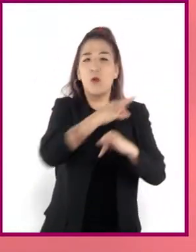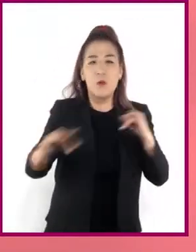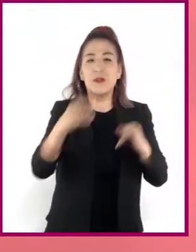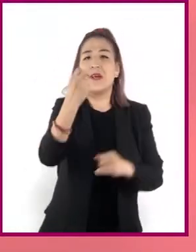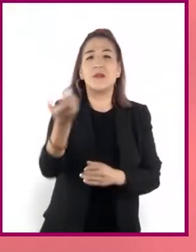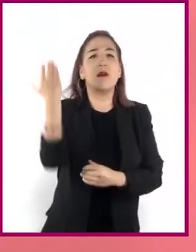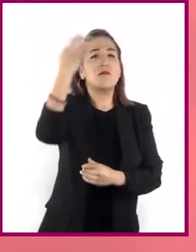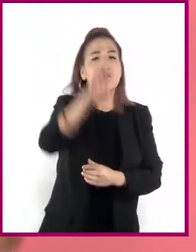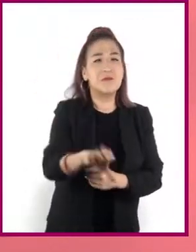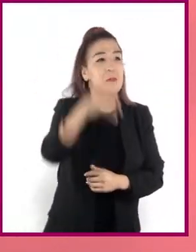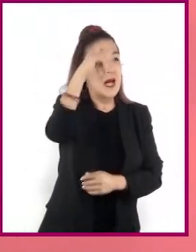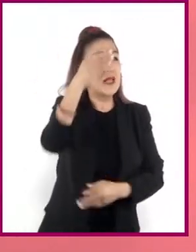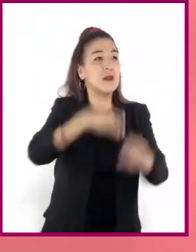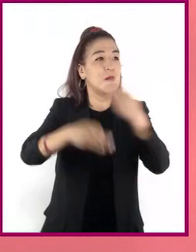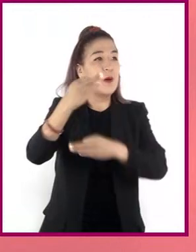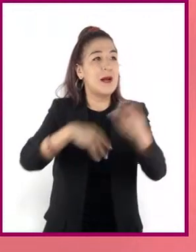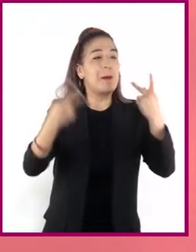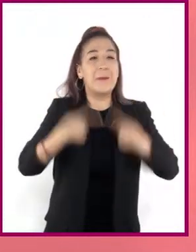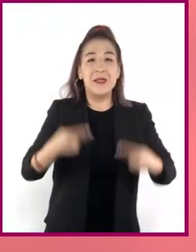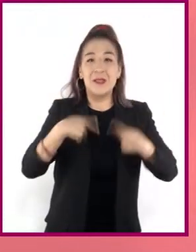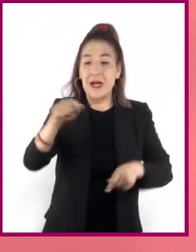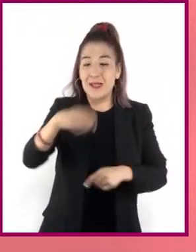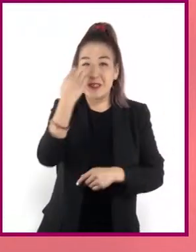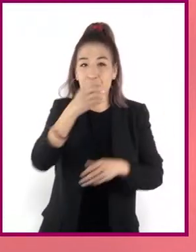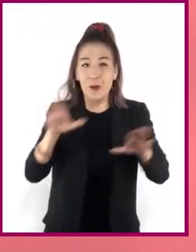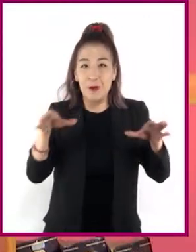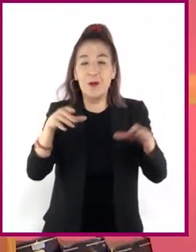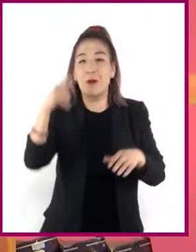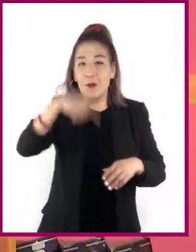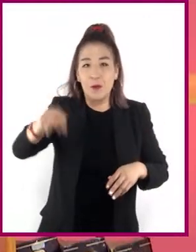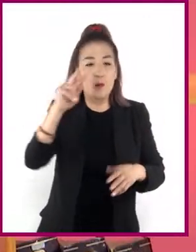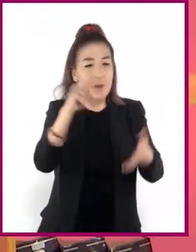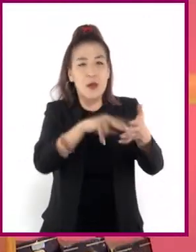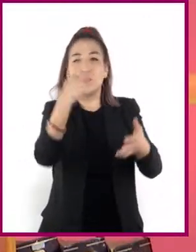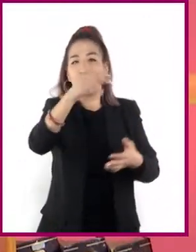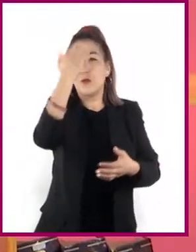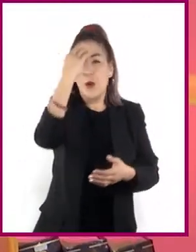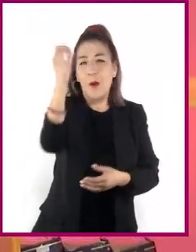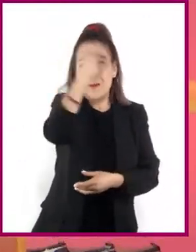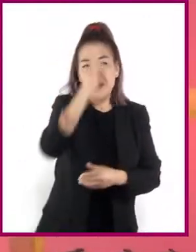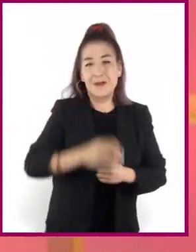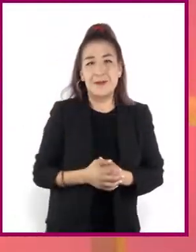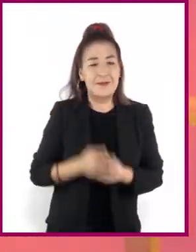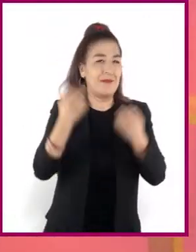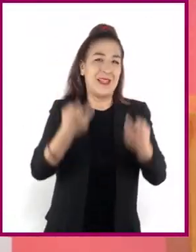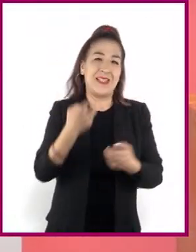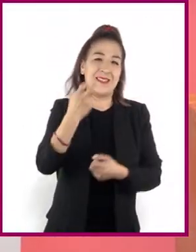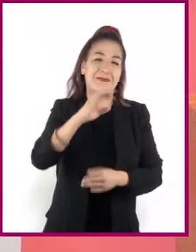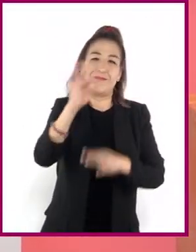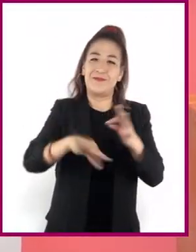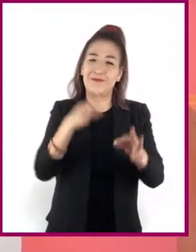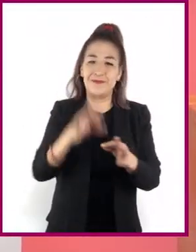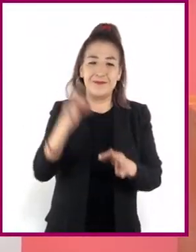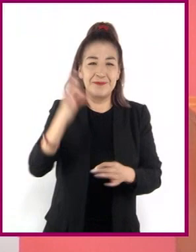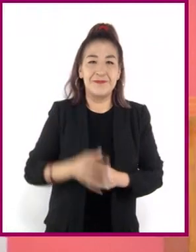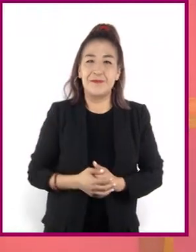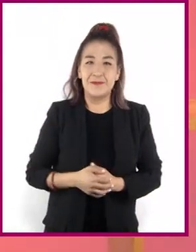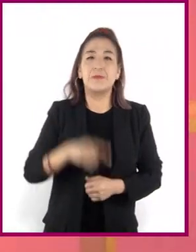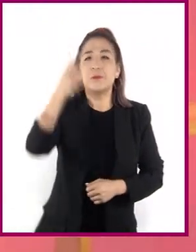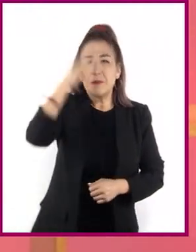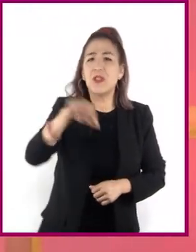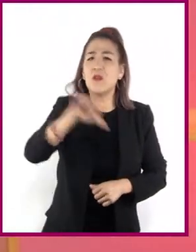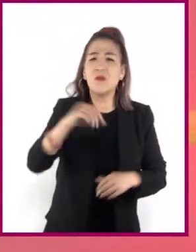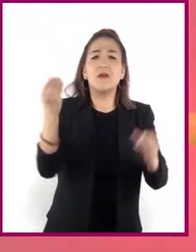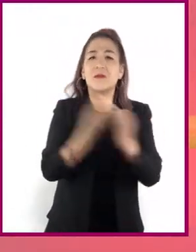lo para que toda la comunidad escolar conozca su opinión listo en esta sesión trabaja para editar